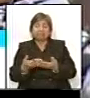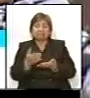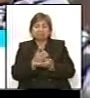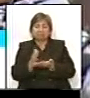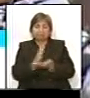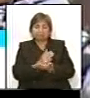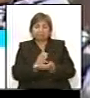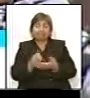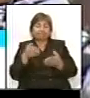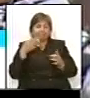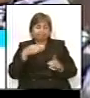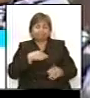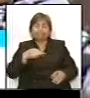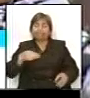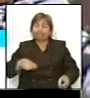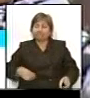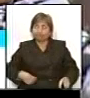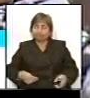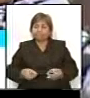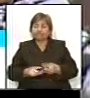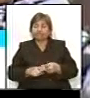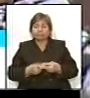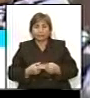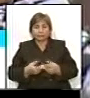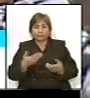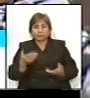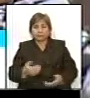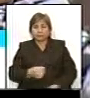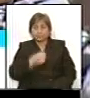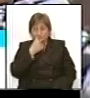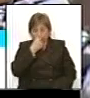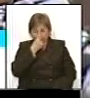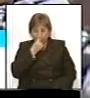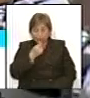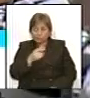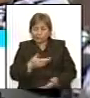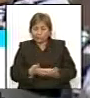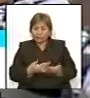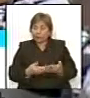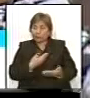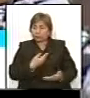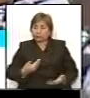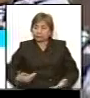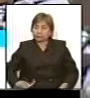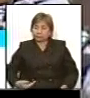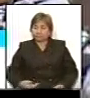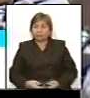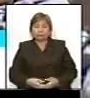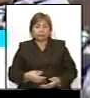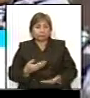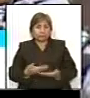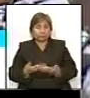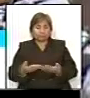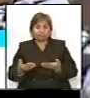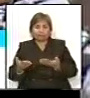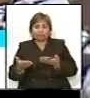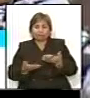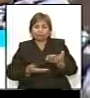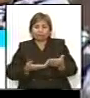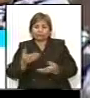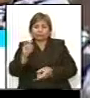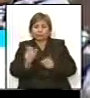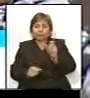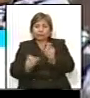es importante que sigan conversando sobre el tema, porque finalmente es Estado y porque finalmente son servicios públicos para